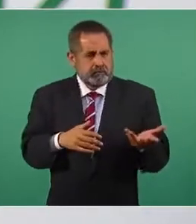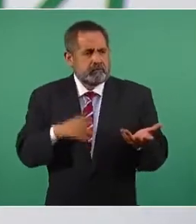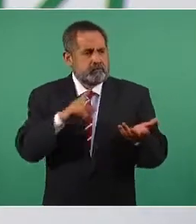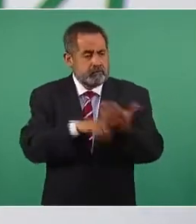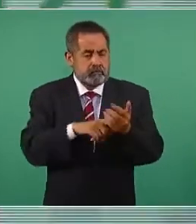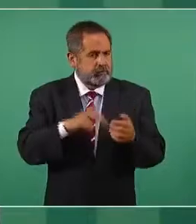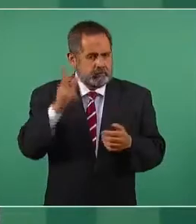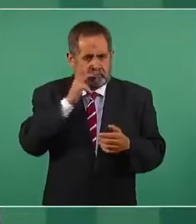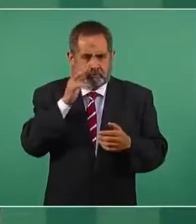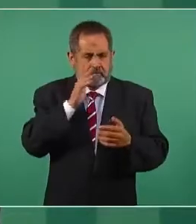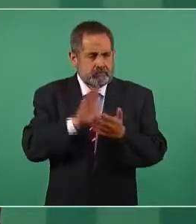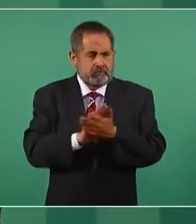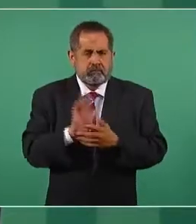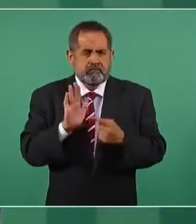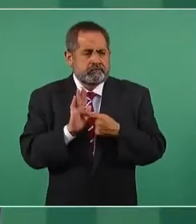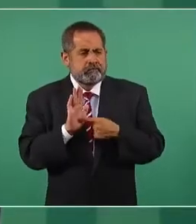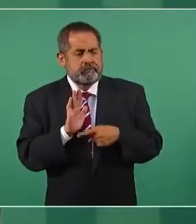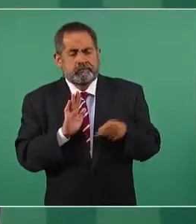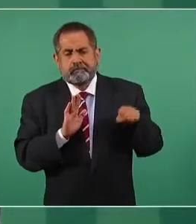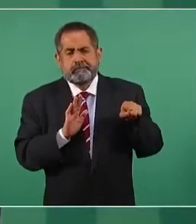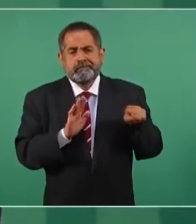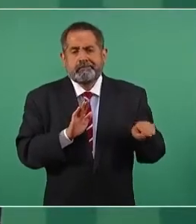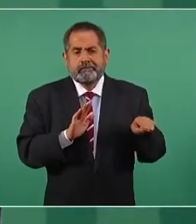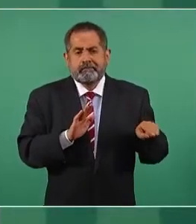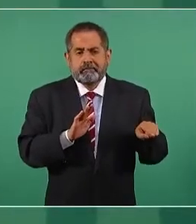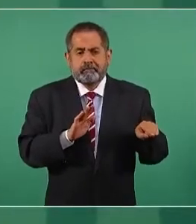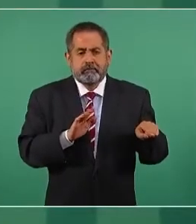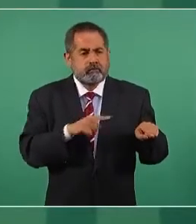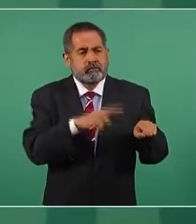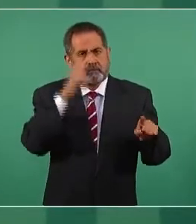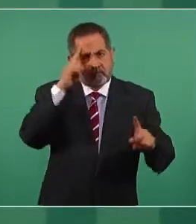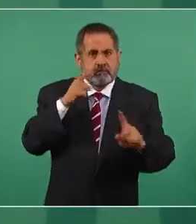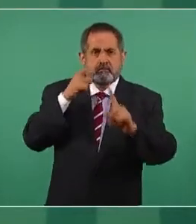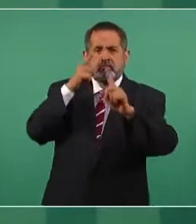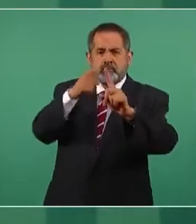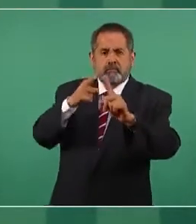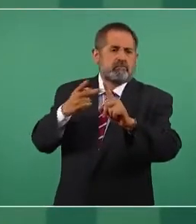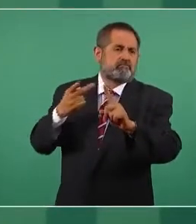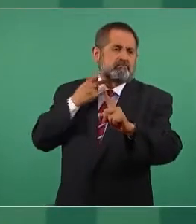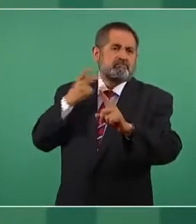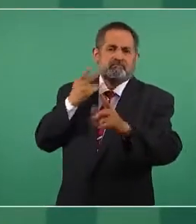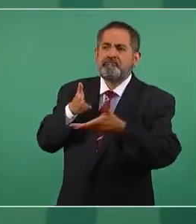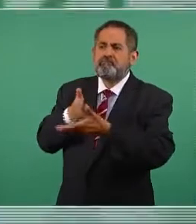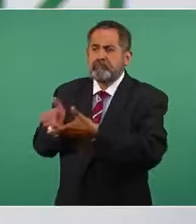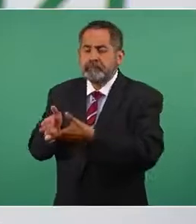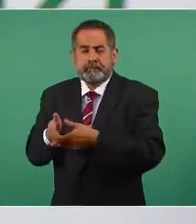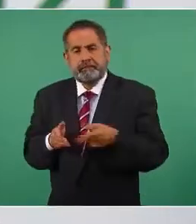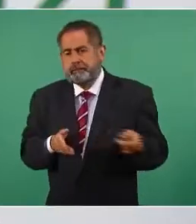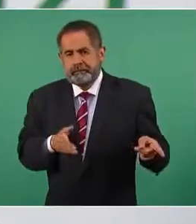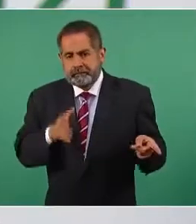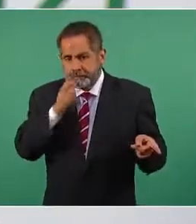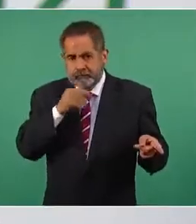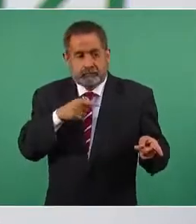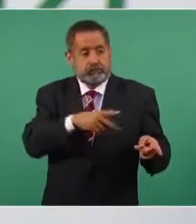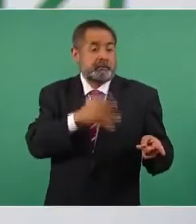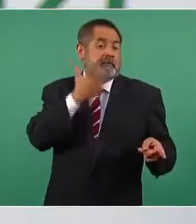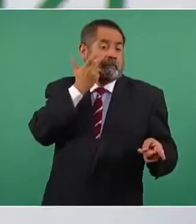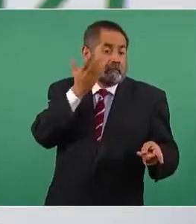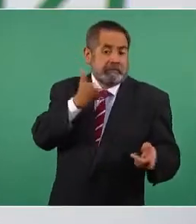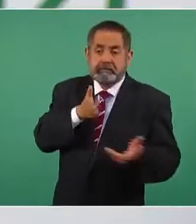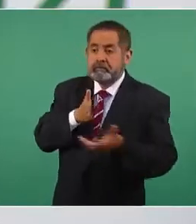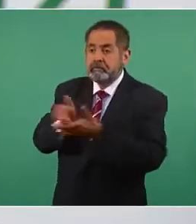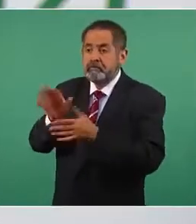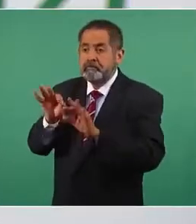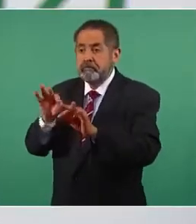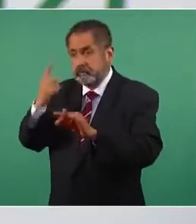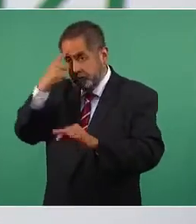elementos que acreditan sus propósitos de actividad política o de influenciar la opinión